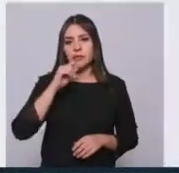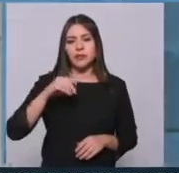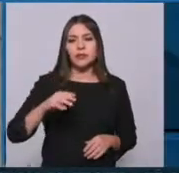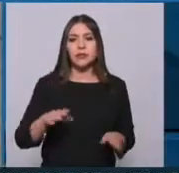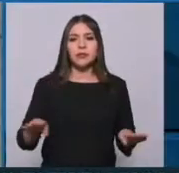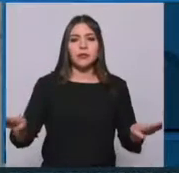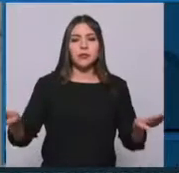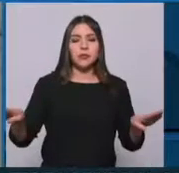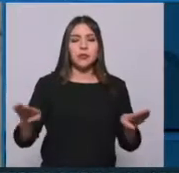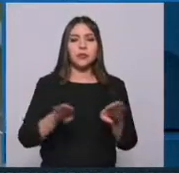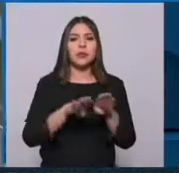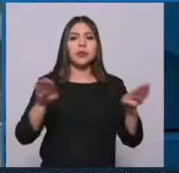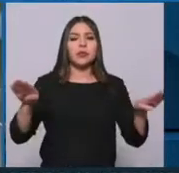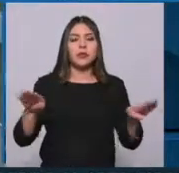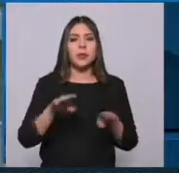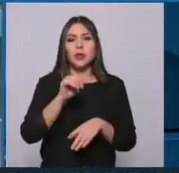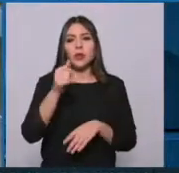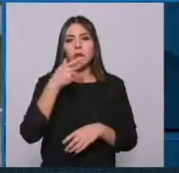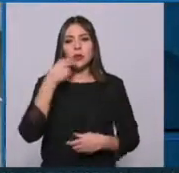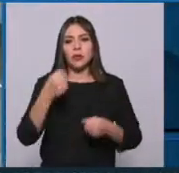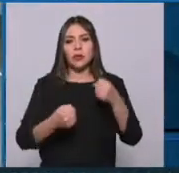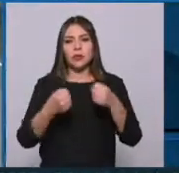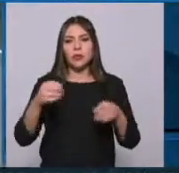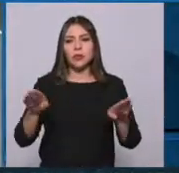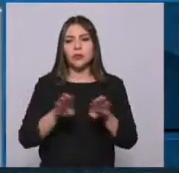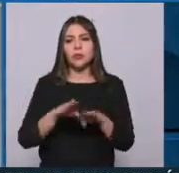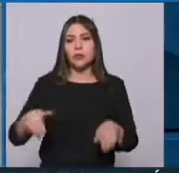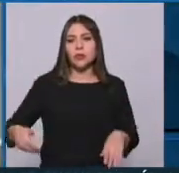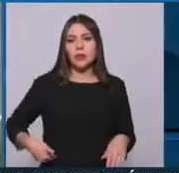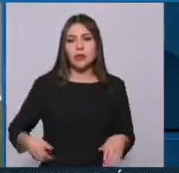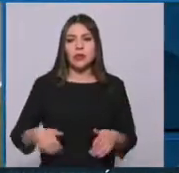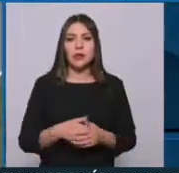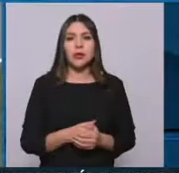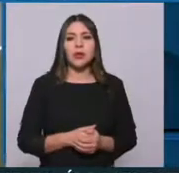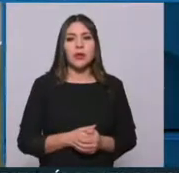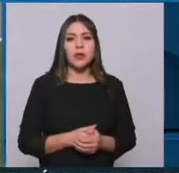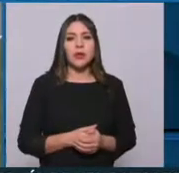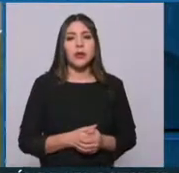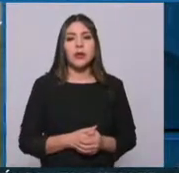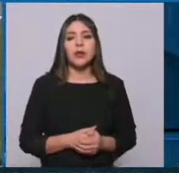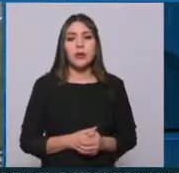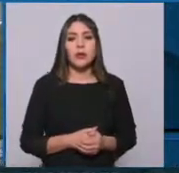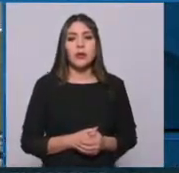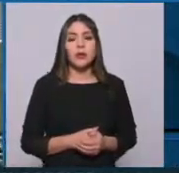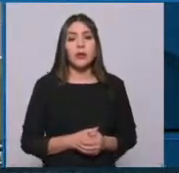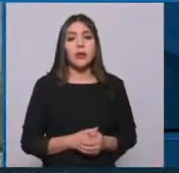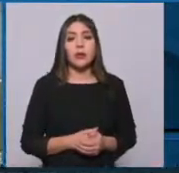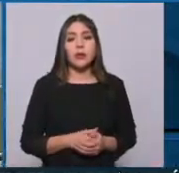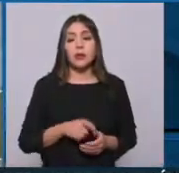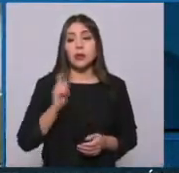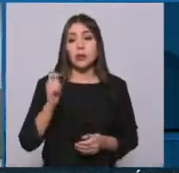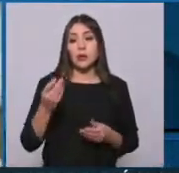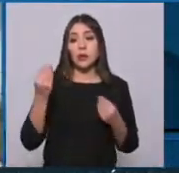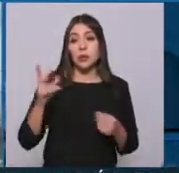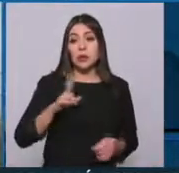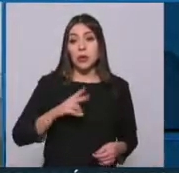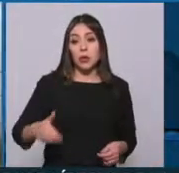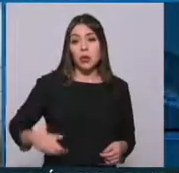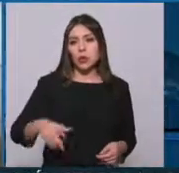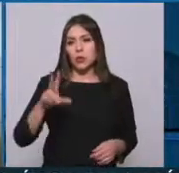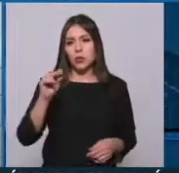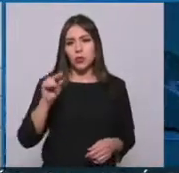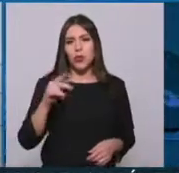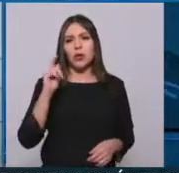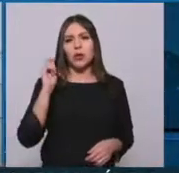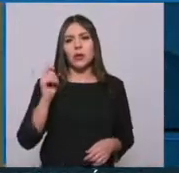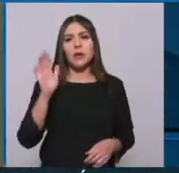con un piloto que, bueno, no fue mucho culpa como que mía, siento que más